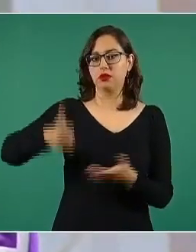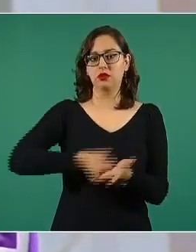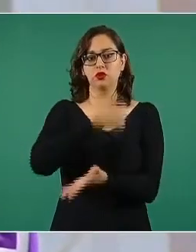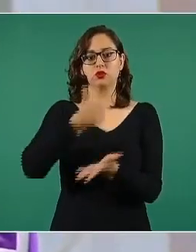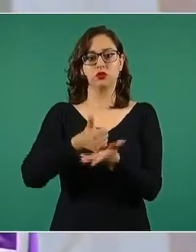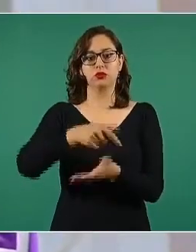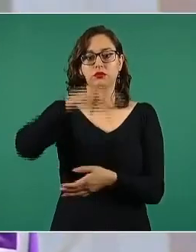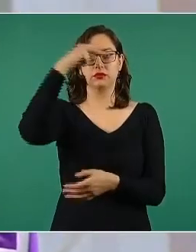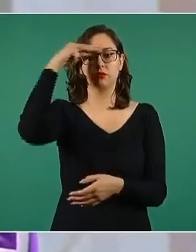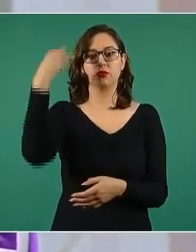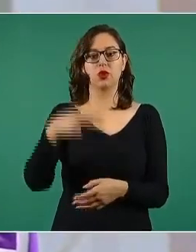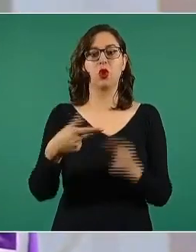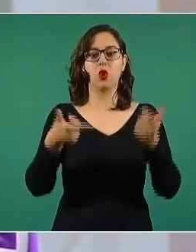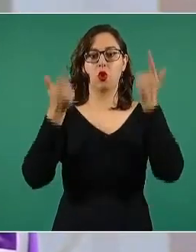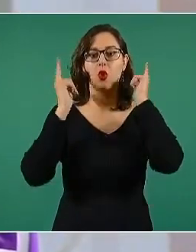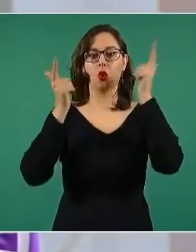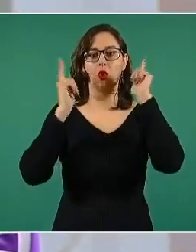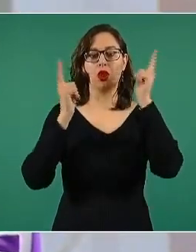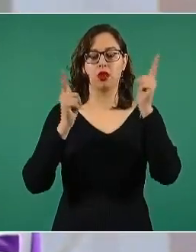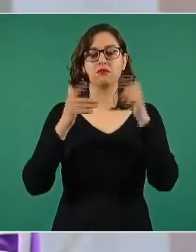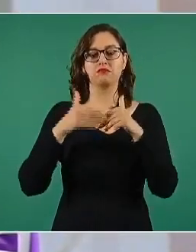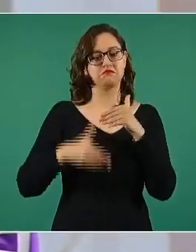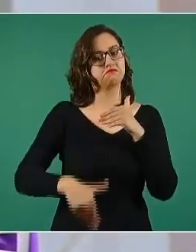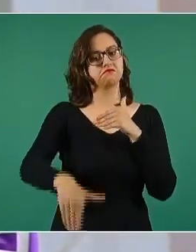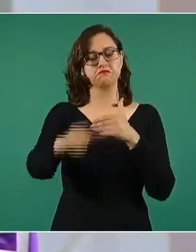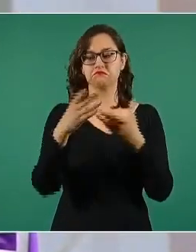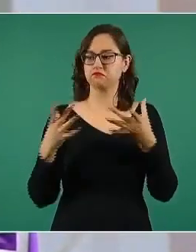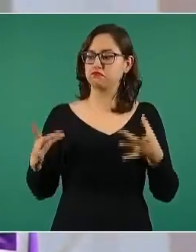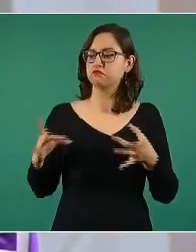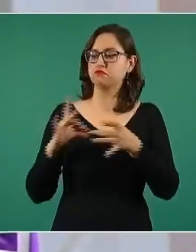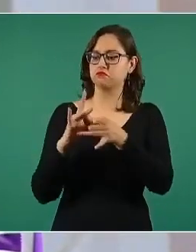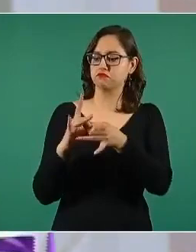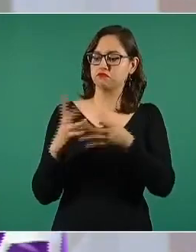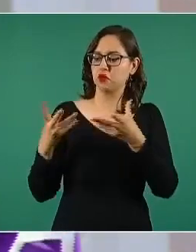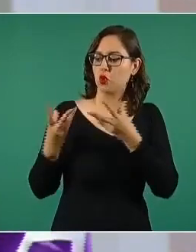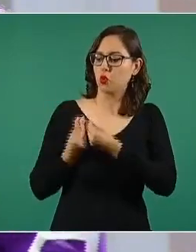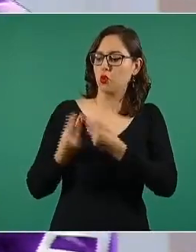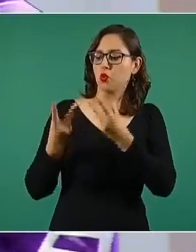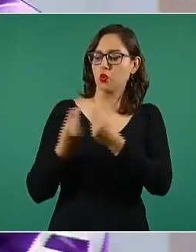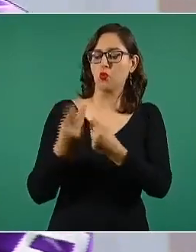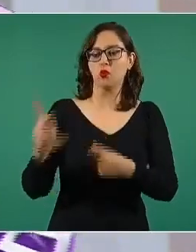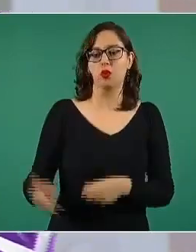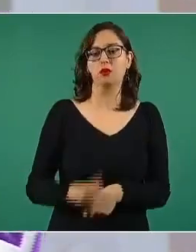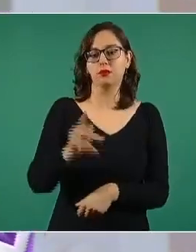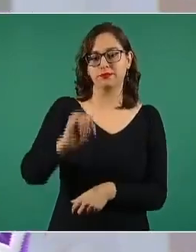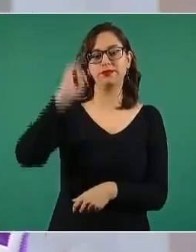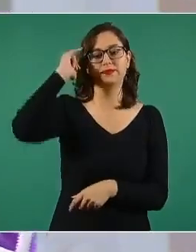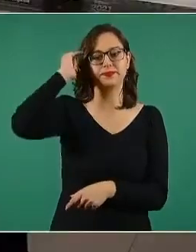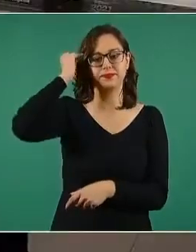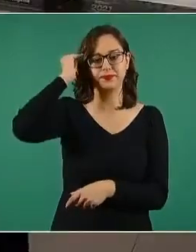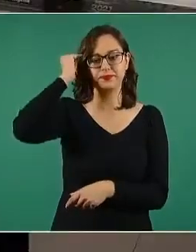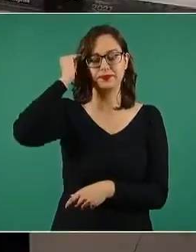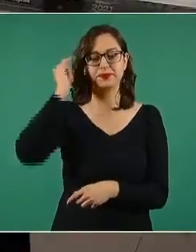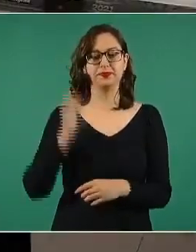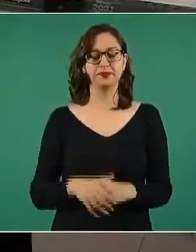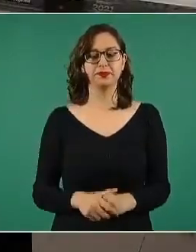y espero que podamos seguir colaborando con base en las alianzas de nuestros pueblos.